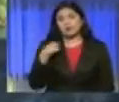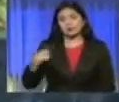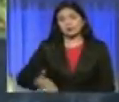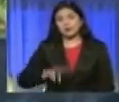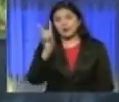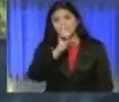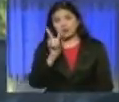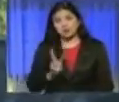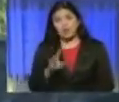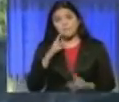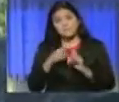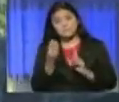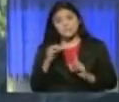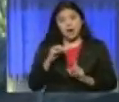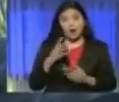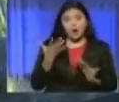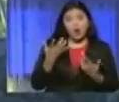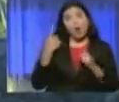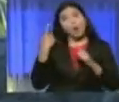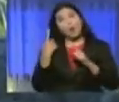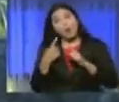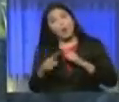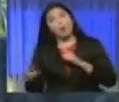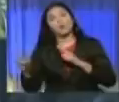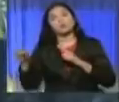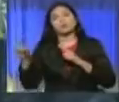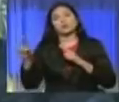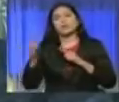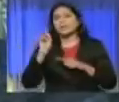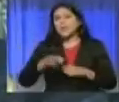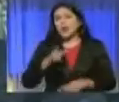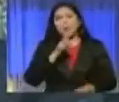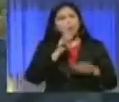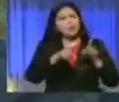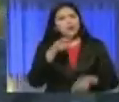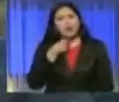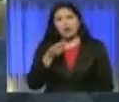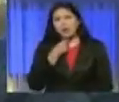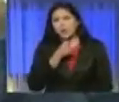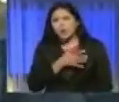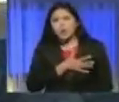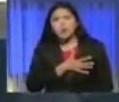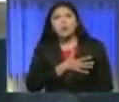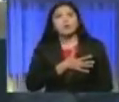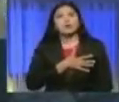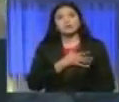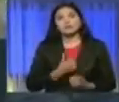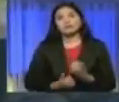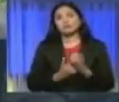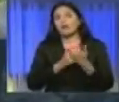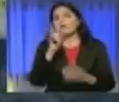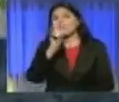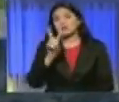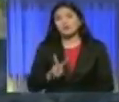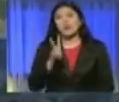país. Adicionalmente, otro de los aspectos, sobre todo para aquellos que les gusta mucho elucubrar sobre Venezuela, sobre la visión de futuro de nuestro país,